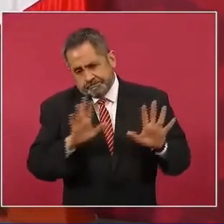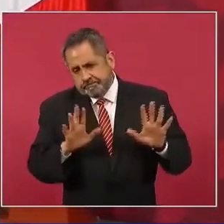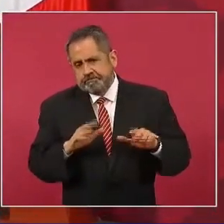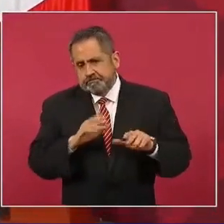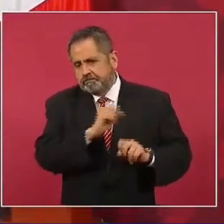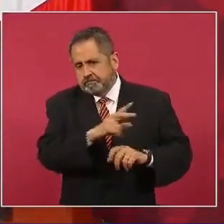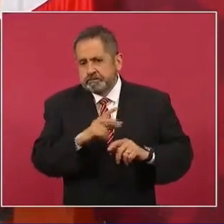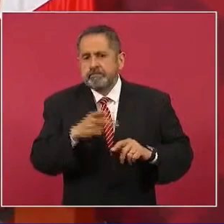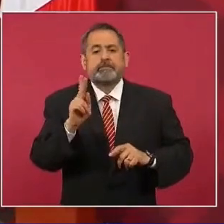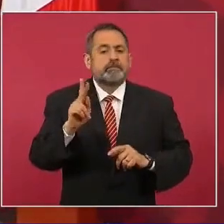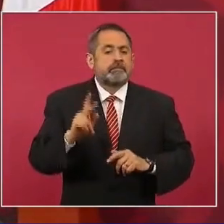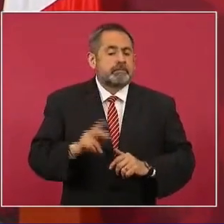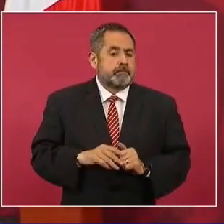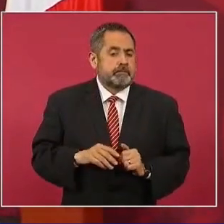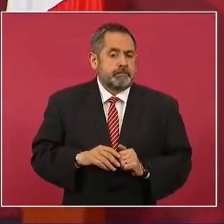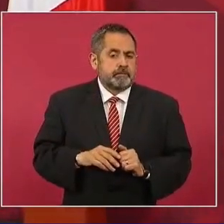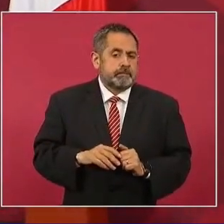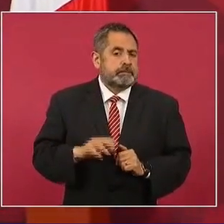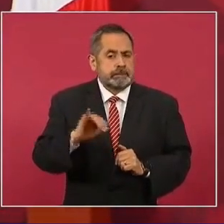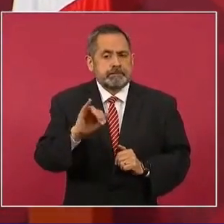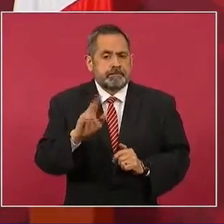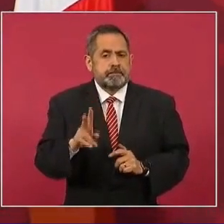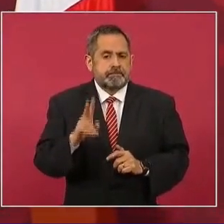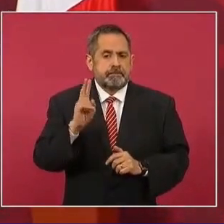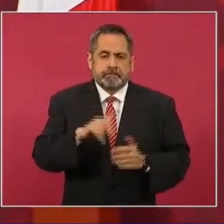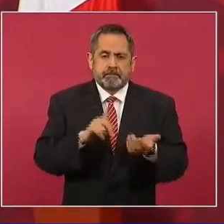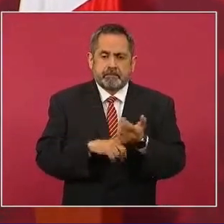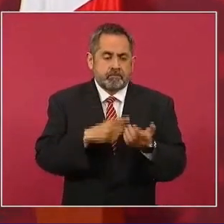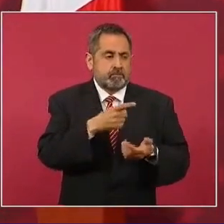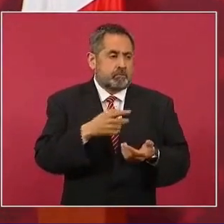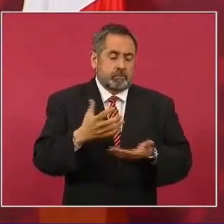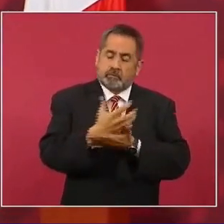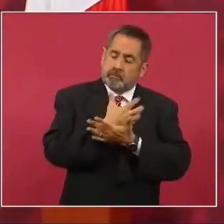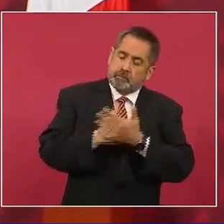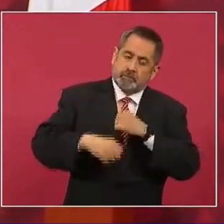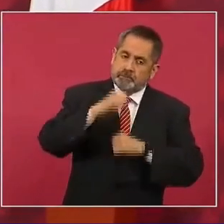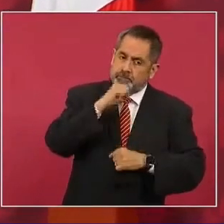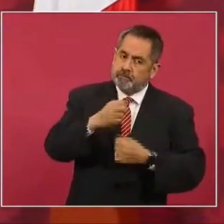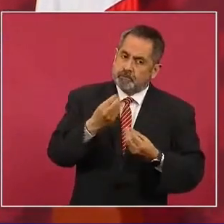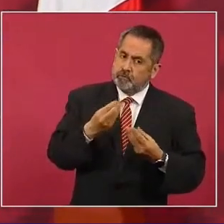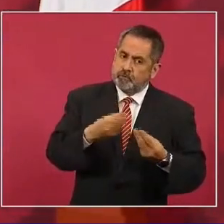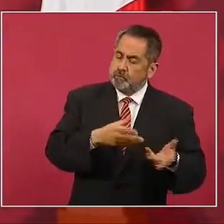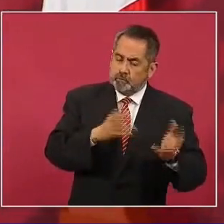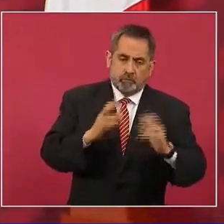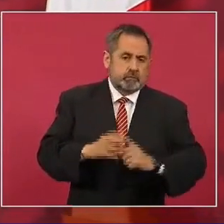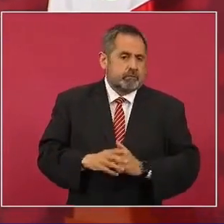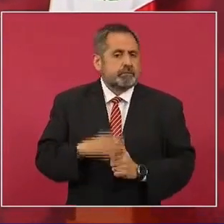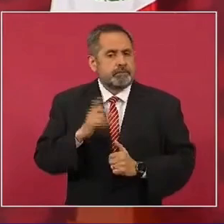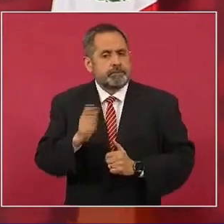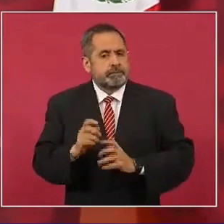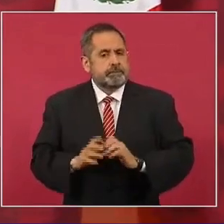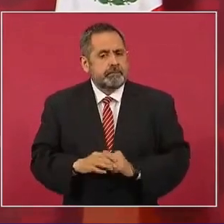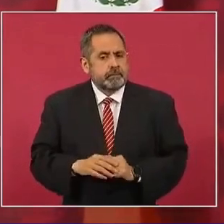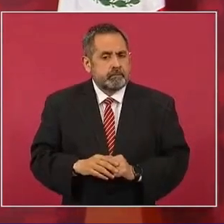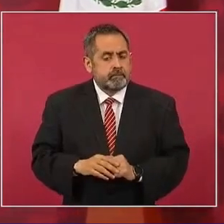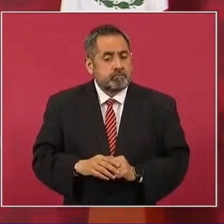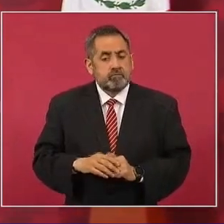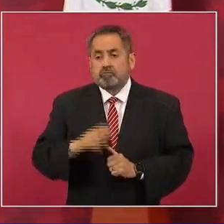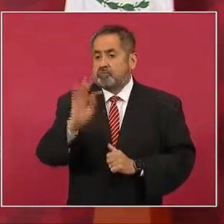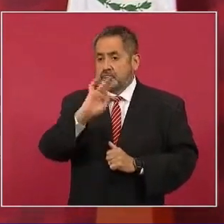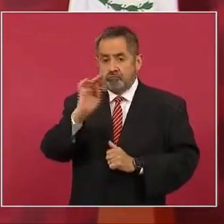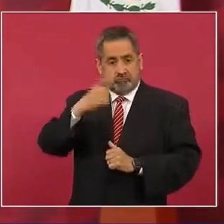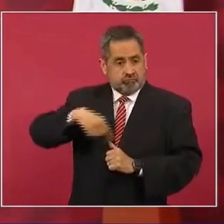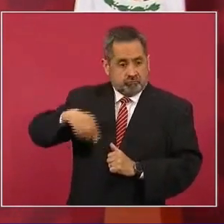pero sí son bastantes las utilidades. Entonces, si